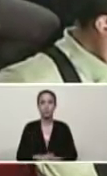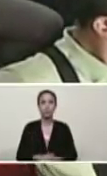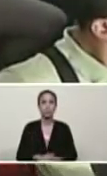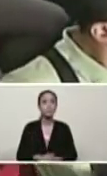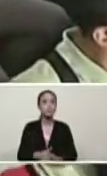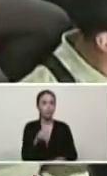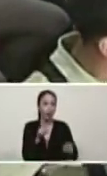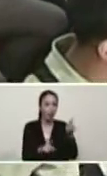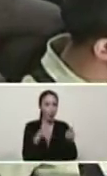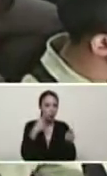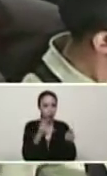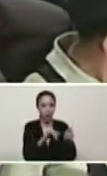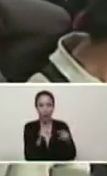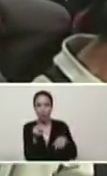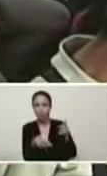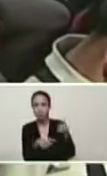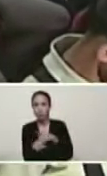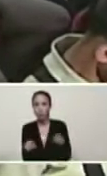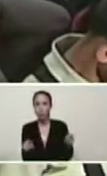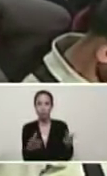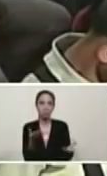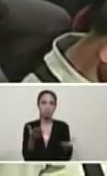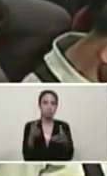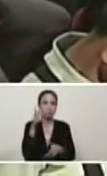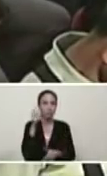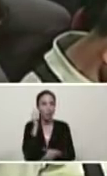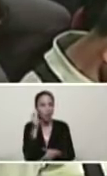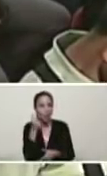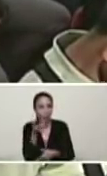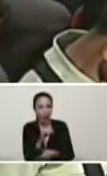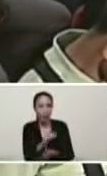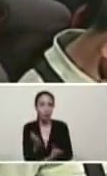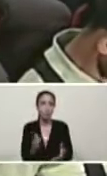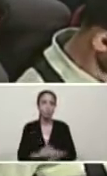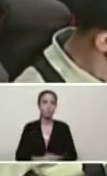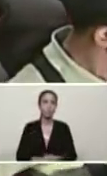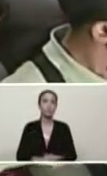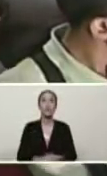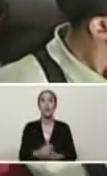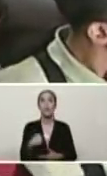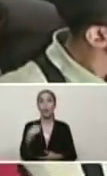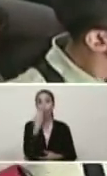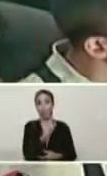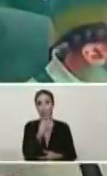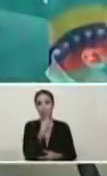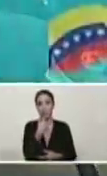Algunos sí tienen, otros no. Bueno, voy a hablar en inglés entonces.